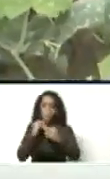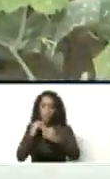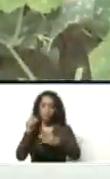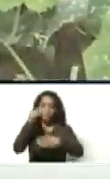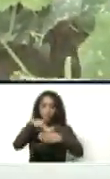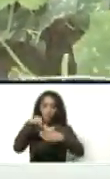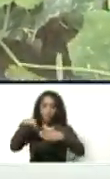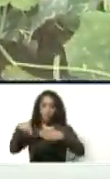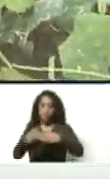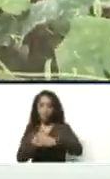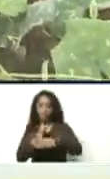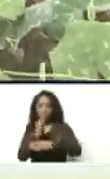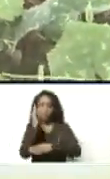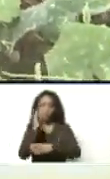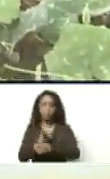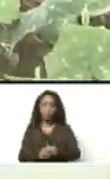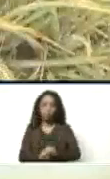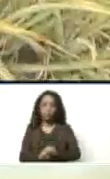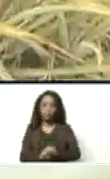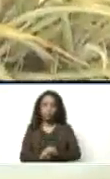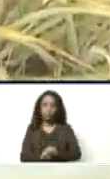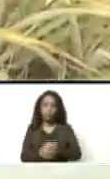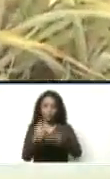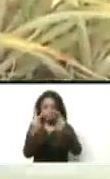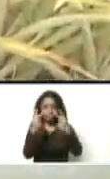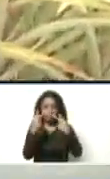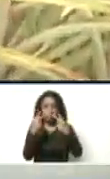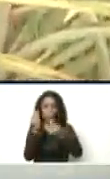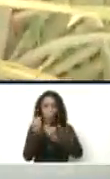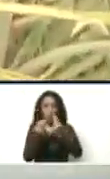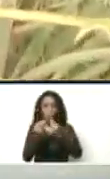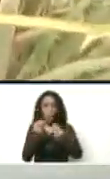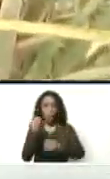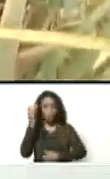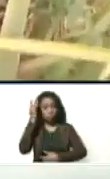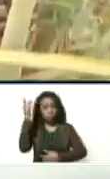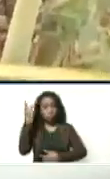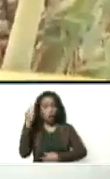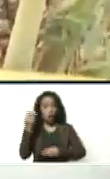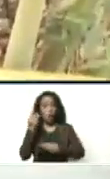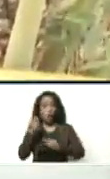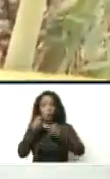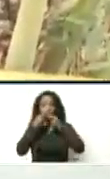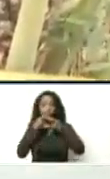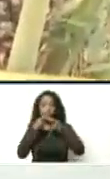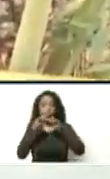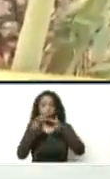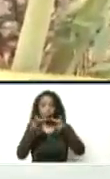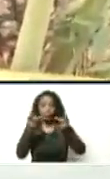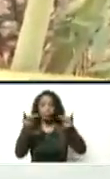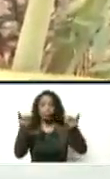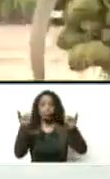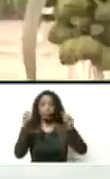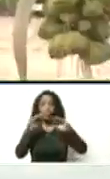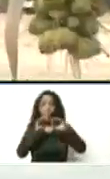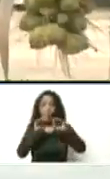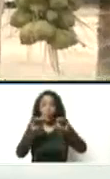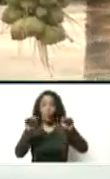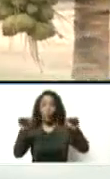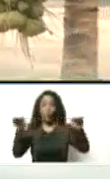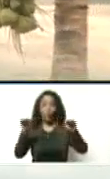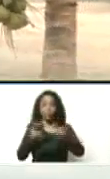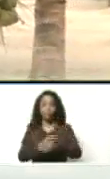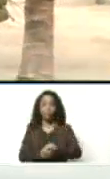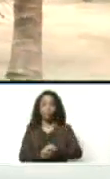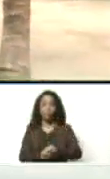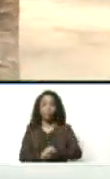siembra. Fíjense cómo el conocimiento se va haciendo horizontal. Y